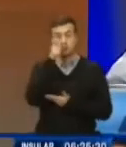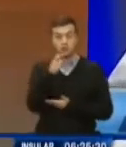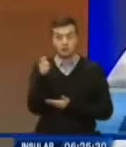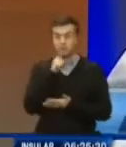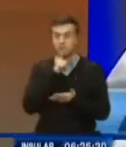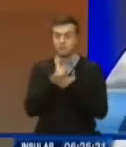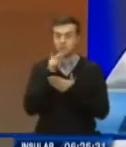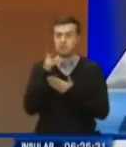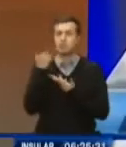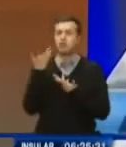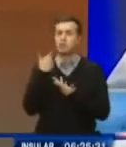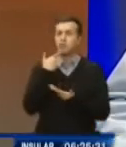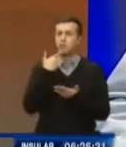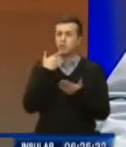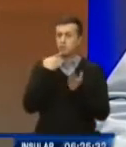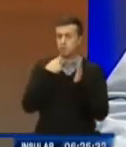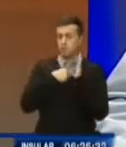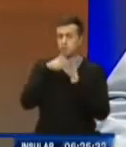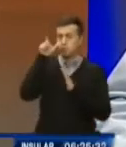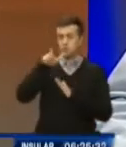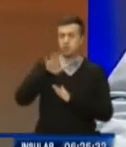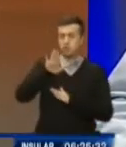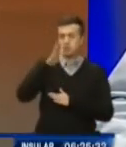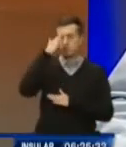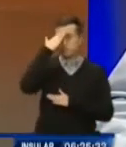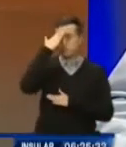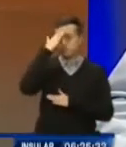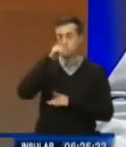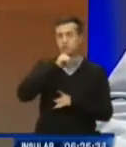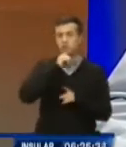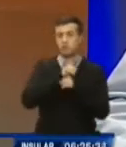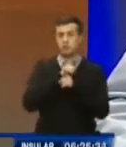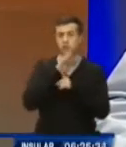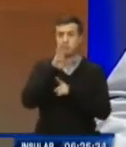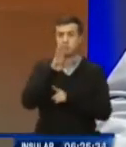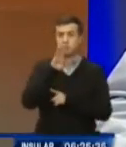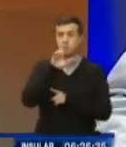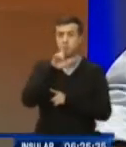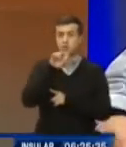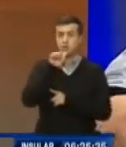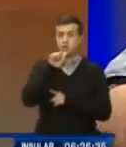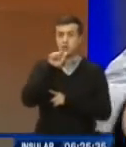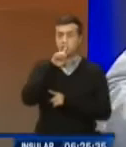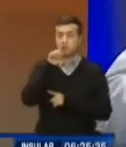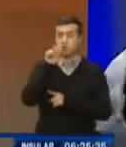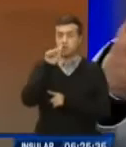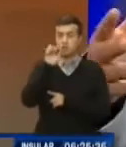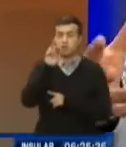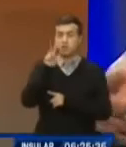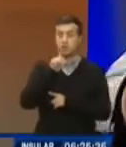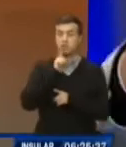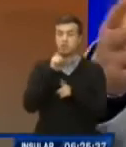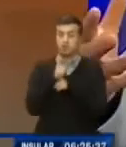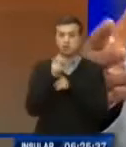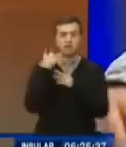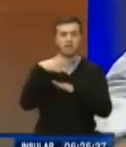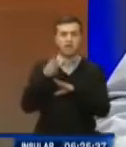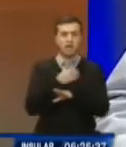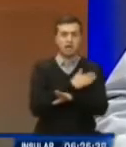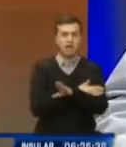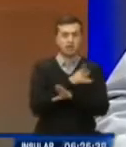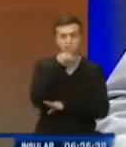un personaje bastante oscuro chuck blazer blazer que había toda una estructura organizativa